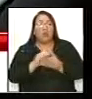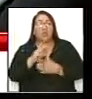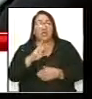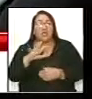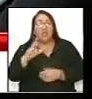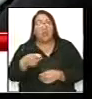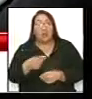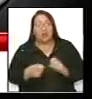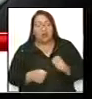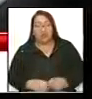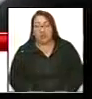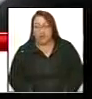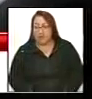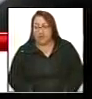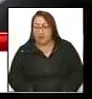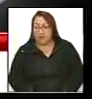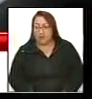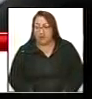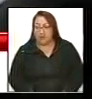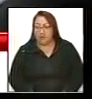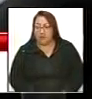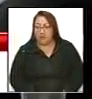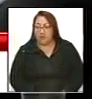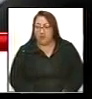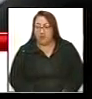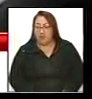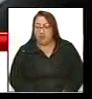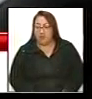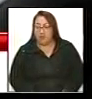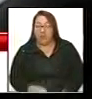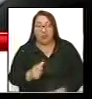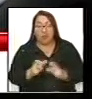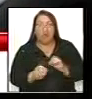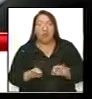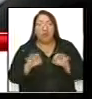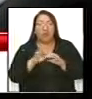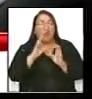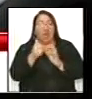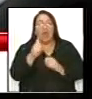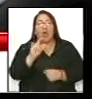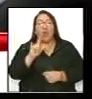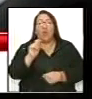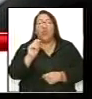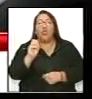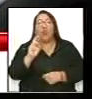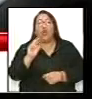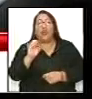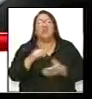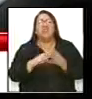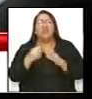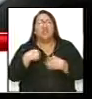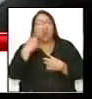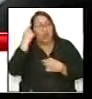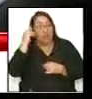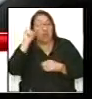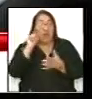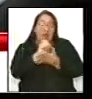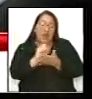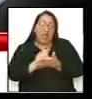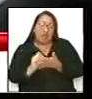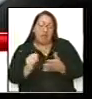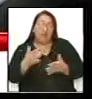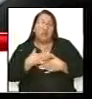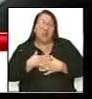25.000 personas, tenemos autores. Tenemos gente muy valiosa, muy talentosa. Entonces, esta invitación nos ha merituado al